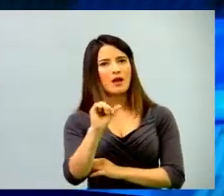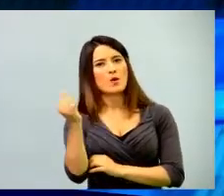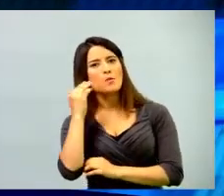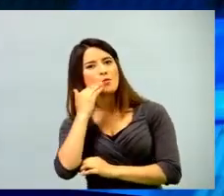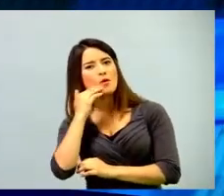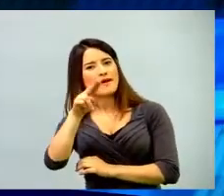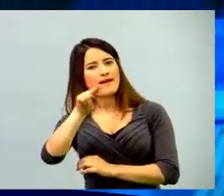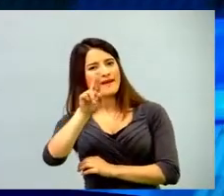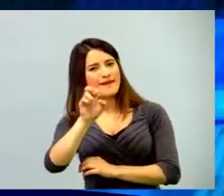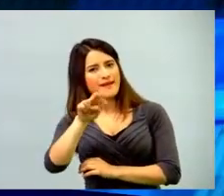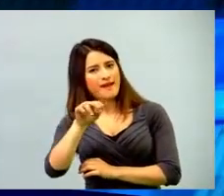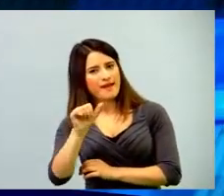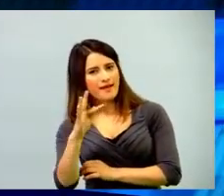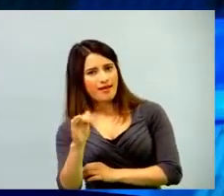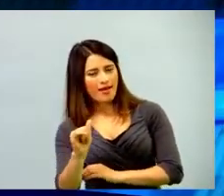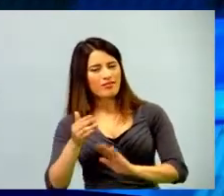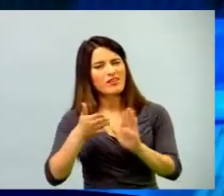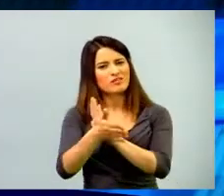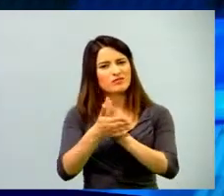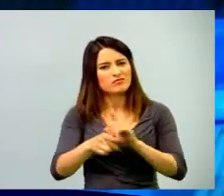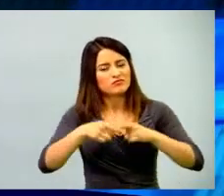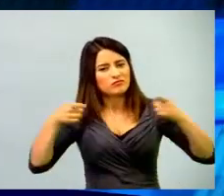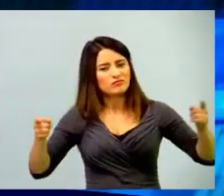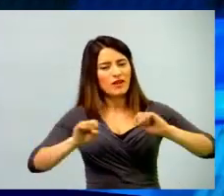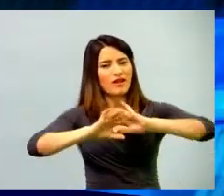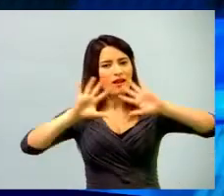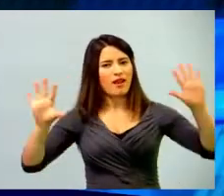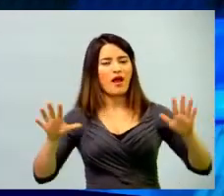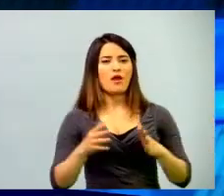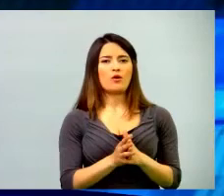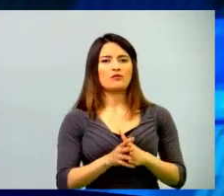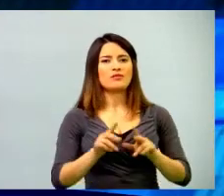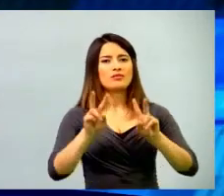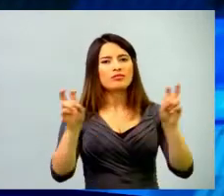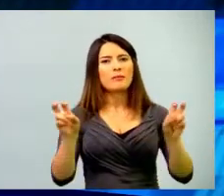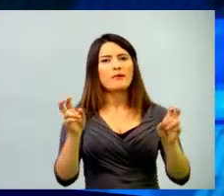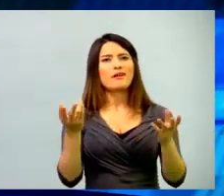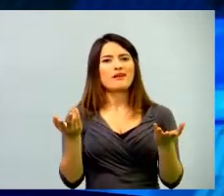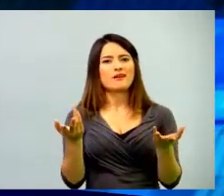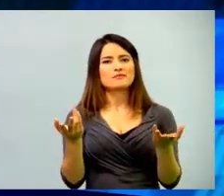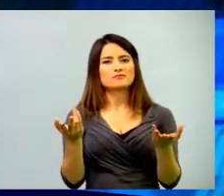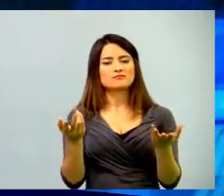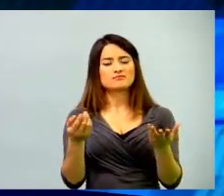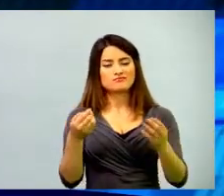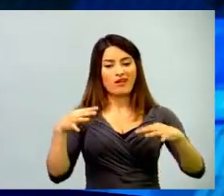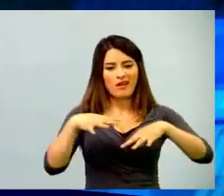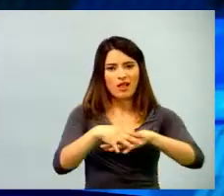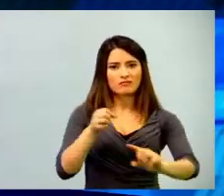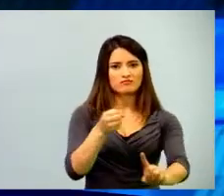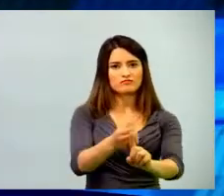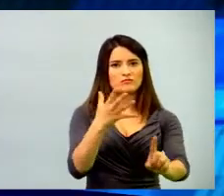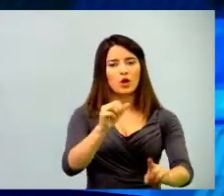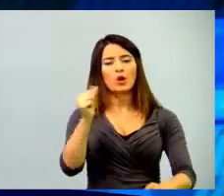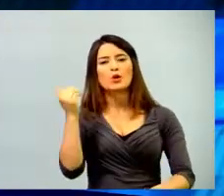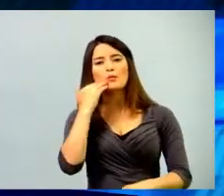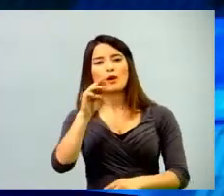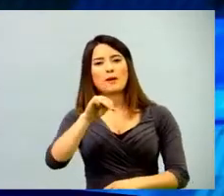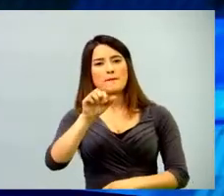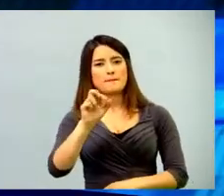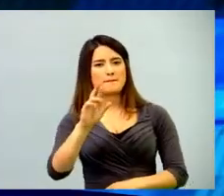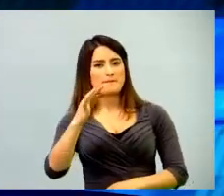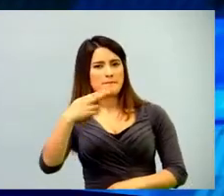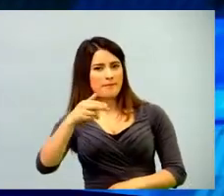hizo claridad sobre lo que el impacto que causa esta red. Marta Patricia